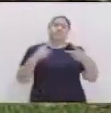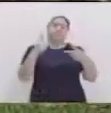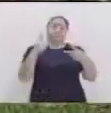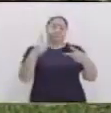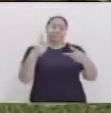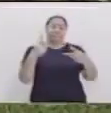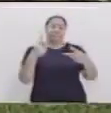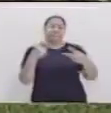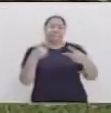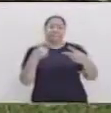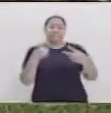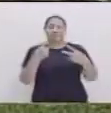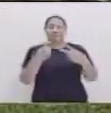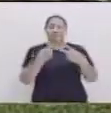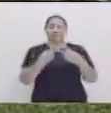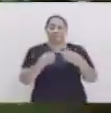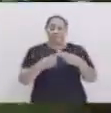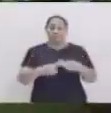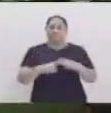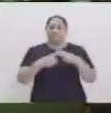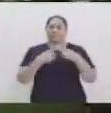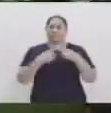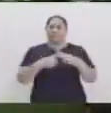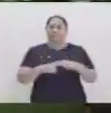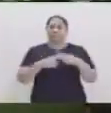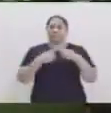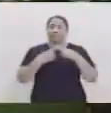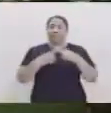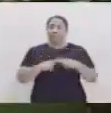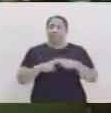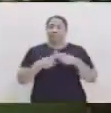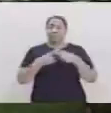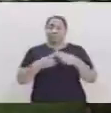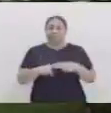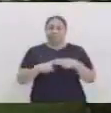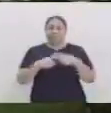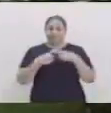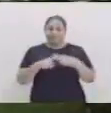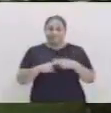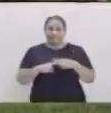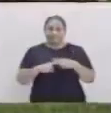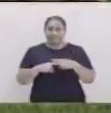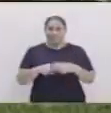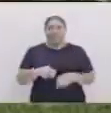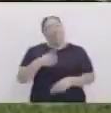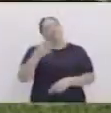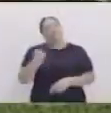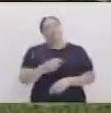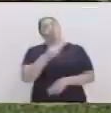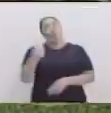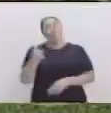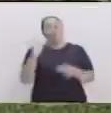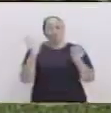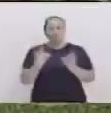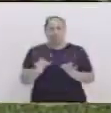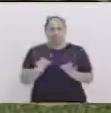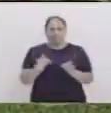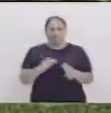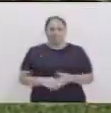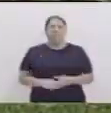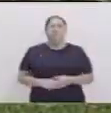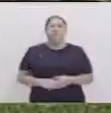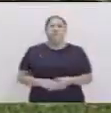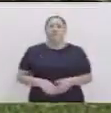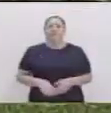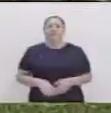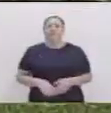estos dedos voy a hacer varios giros y es mi primera variable para comenzar. La segunda variable, coloco mi